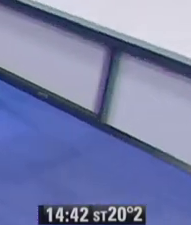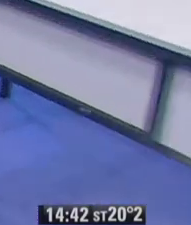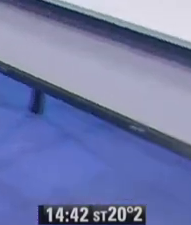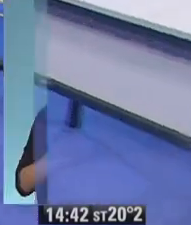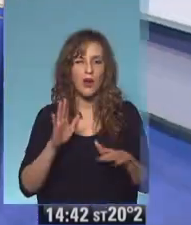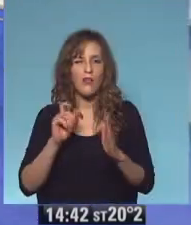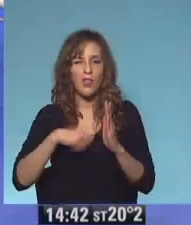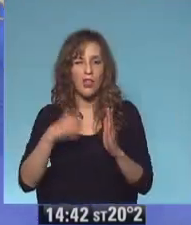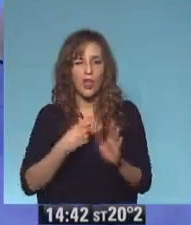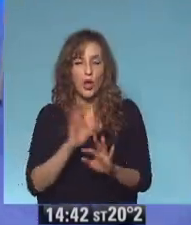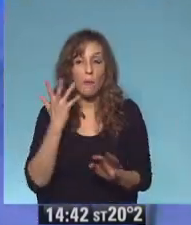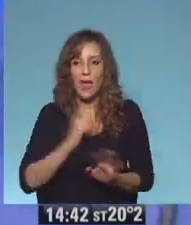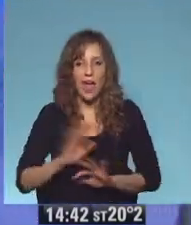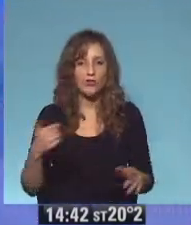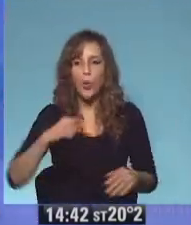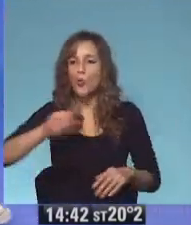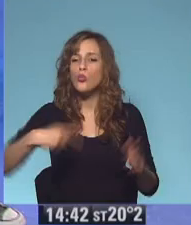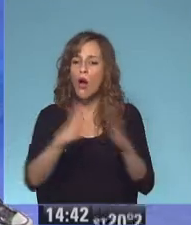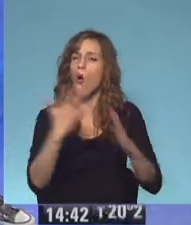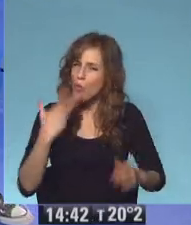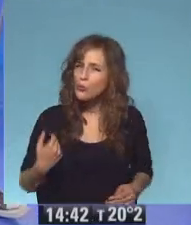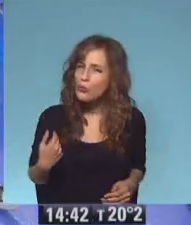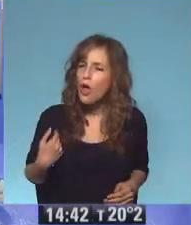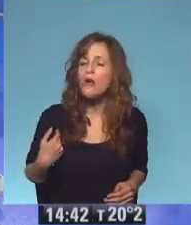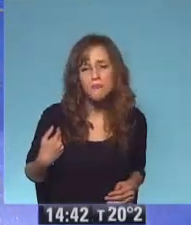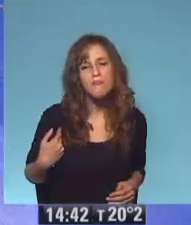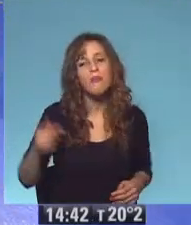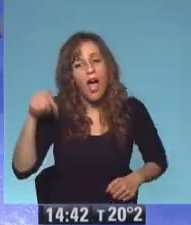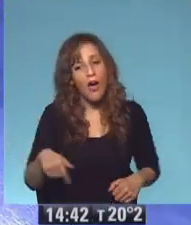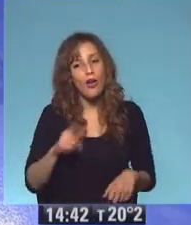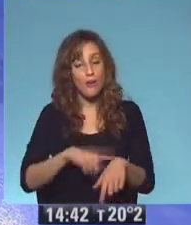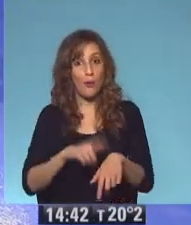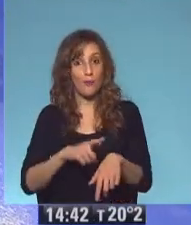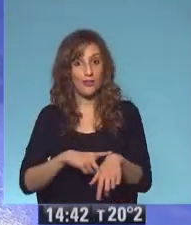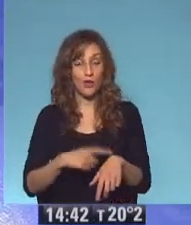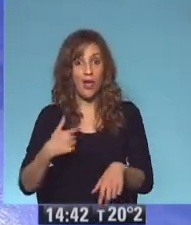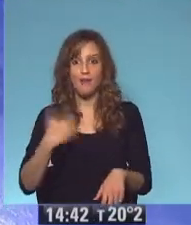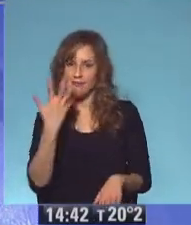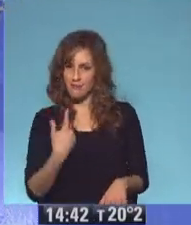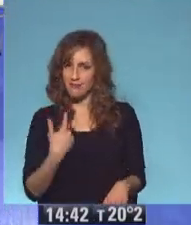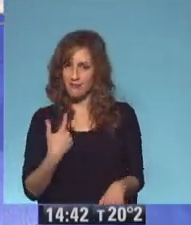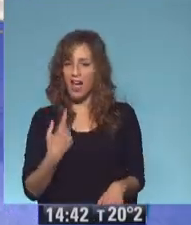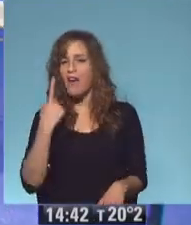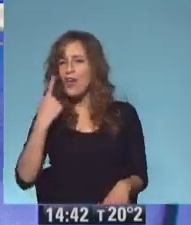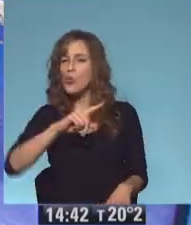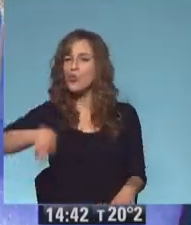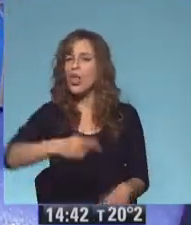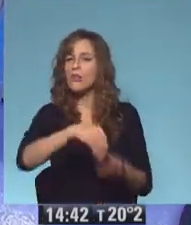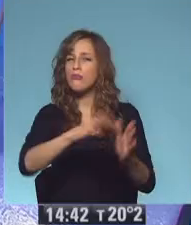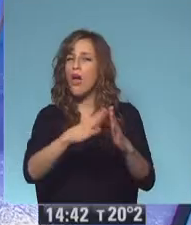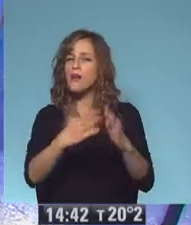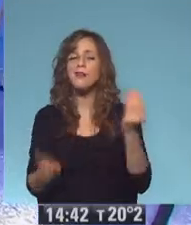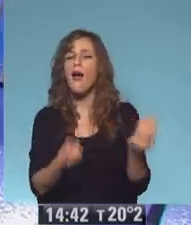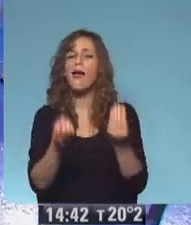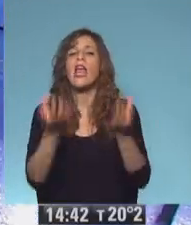Armando, me encantó. ¿Les gustó en casa? Bueno, ¿saben qué? Es un momento en que a mí me gusta saber cómo están ustedes en casa aprendiendo con